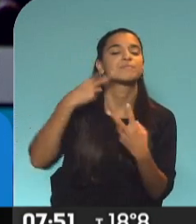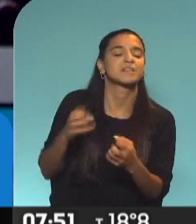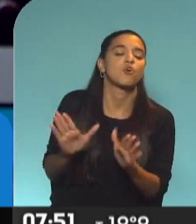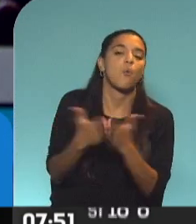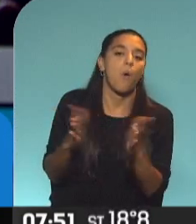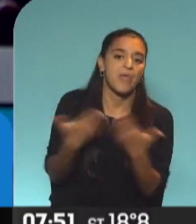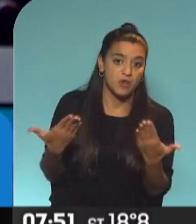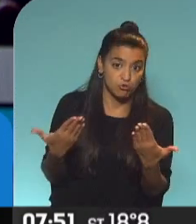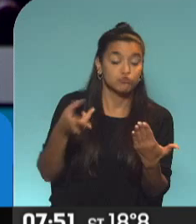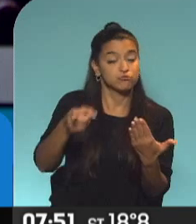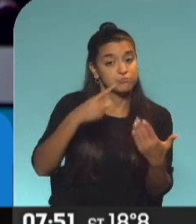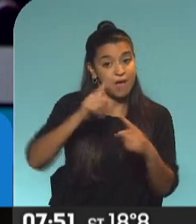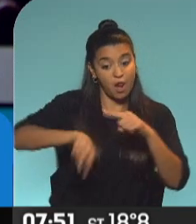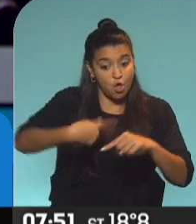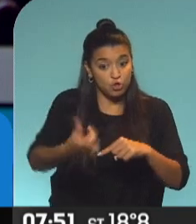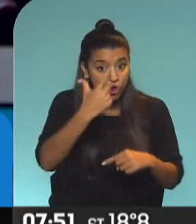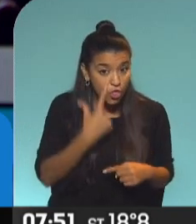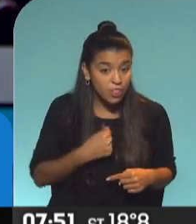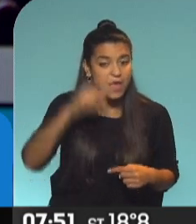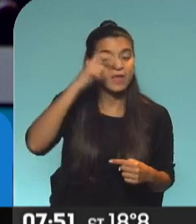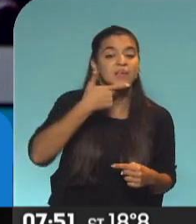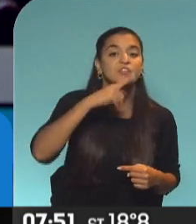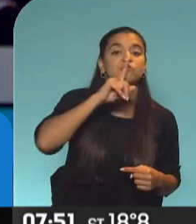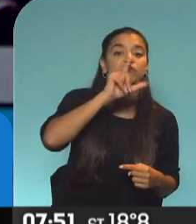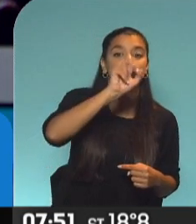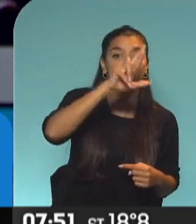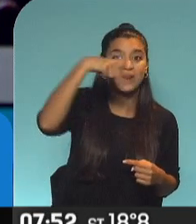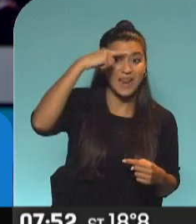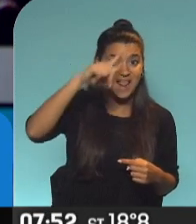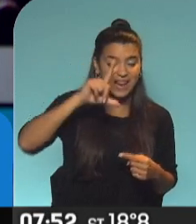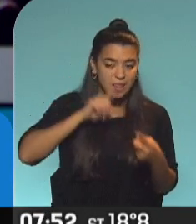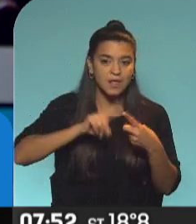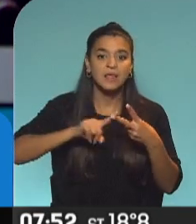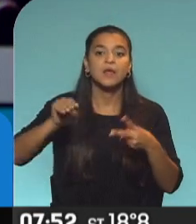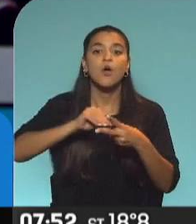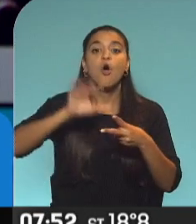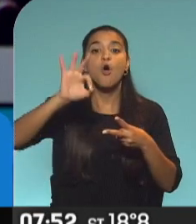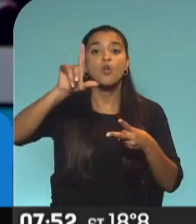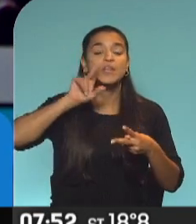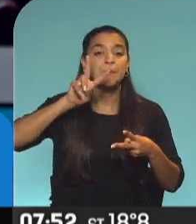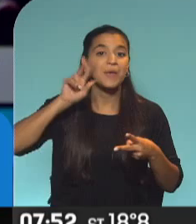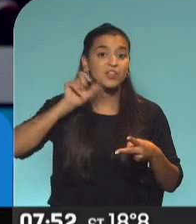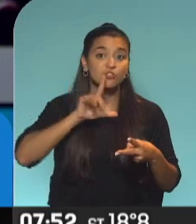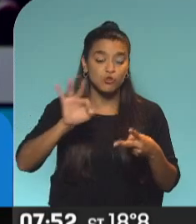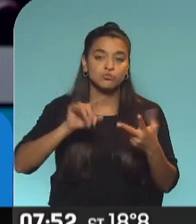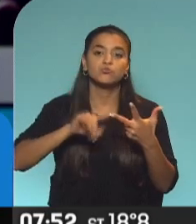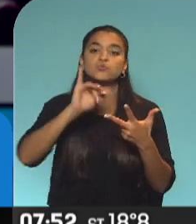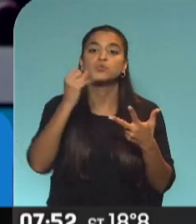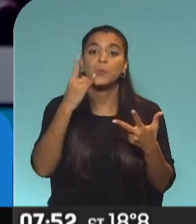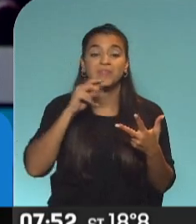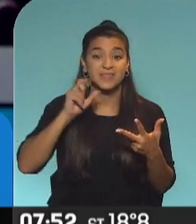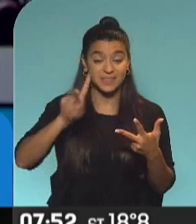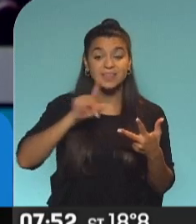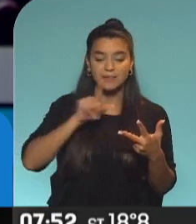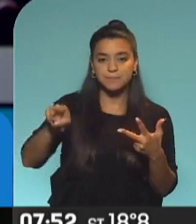siguiente tanto el fiscal carlos stornelli cuanto las diputadas paula oliveto y mariana zuvic cercanas a elisa carrió